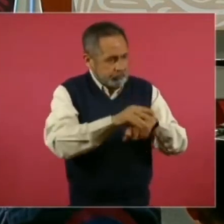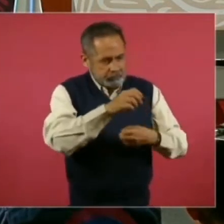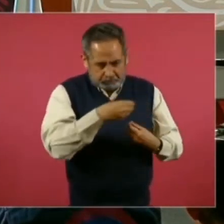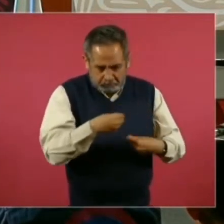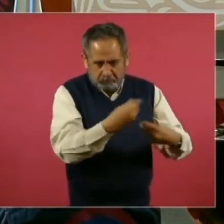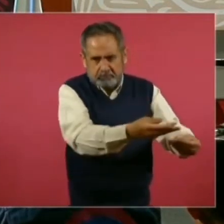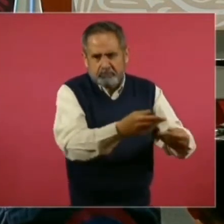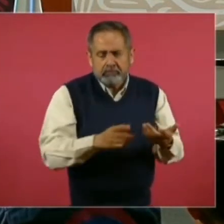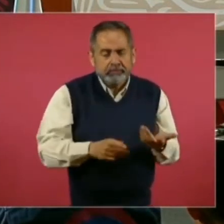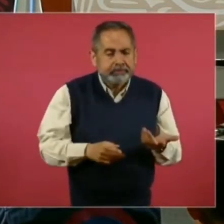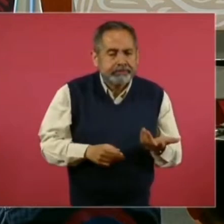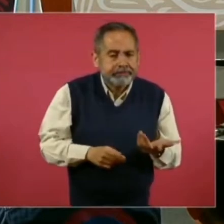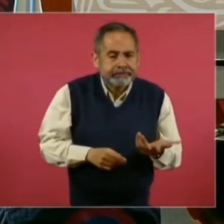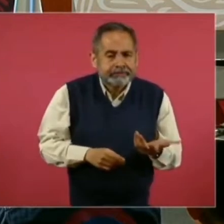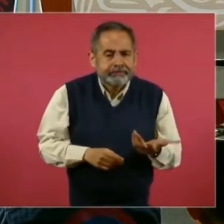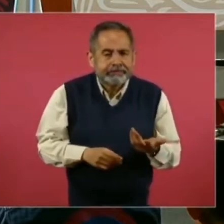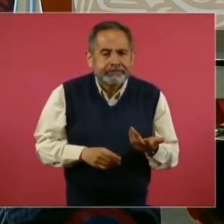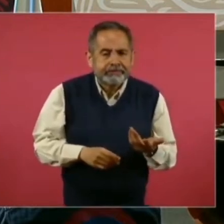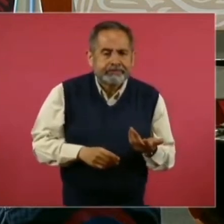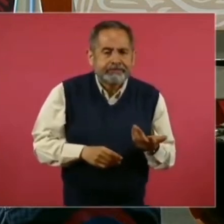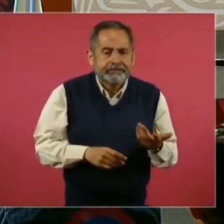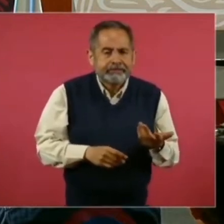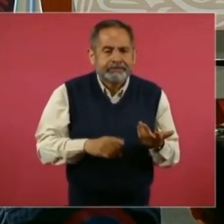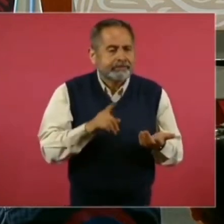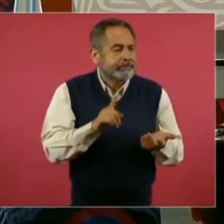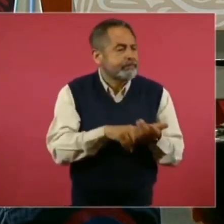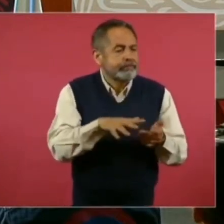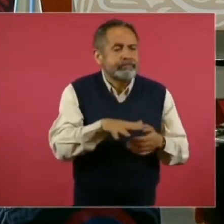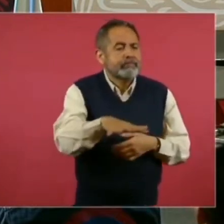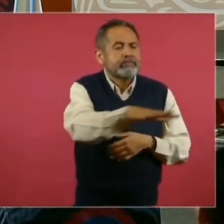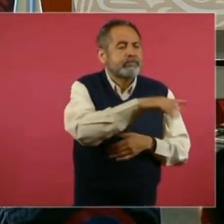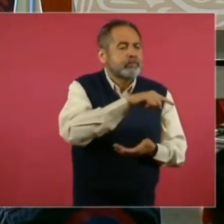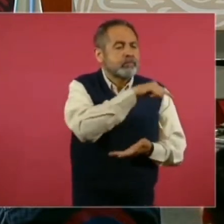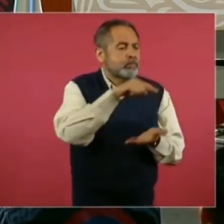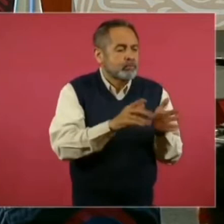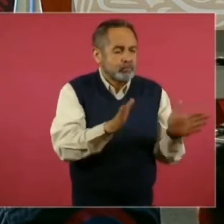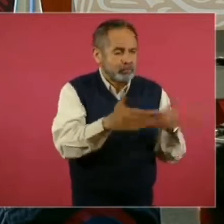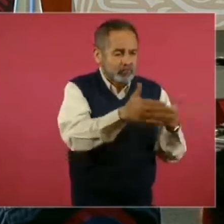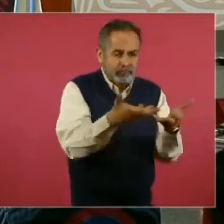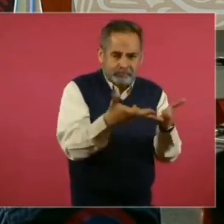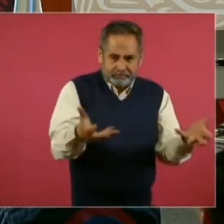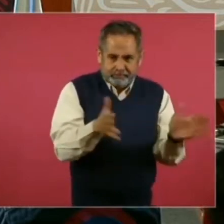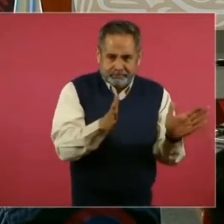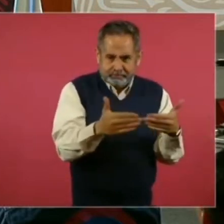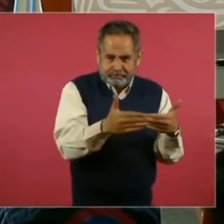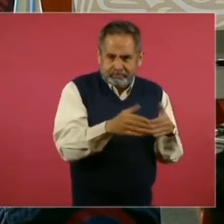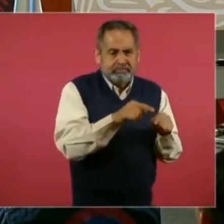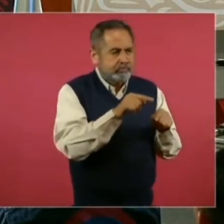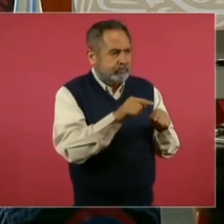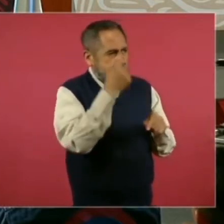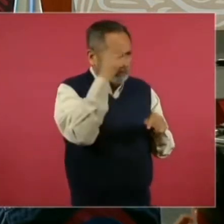mediante la asignación de áreas o bloques del territorio.